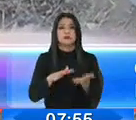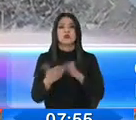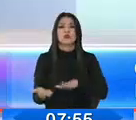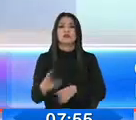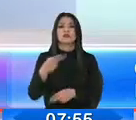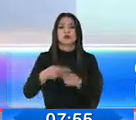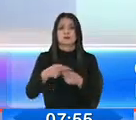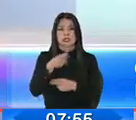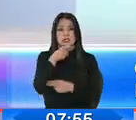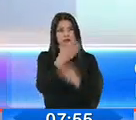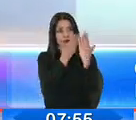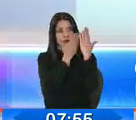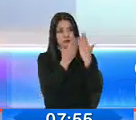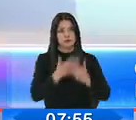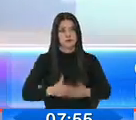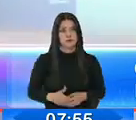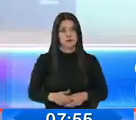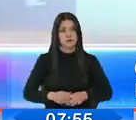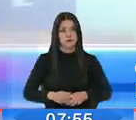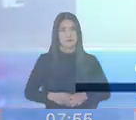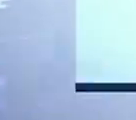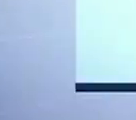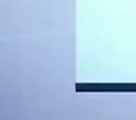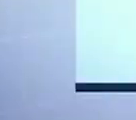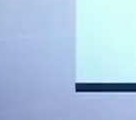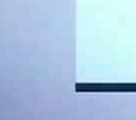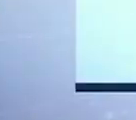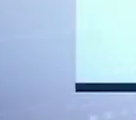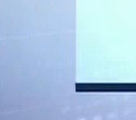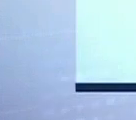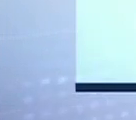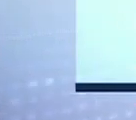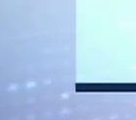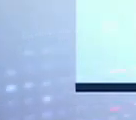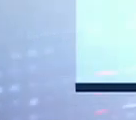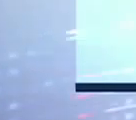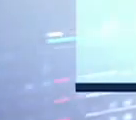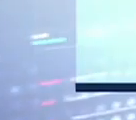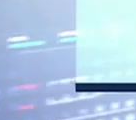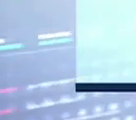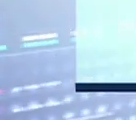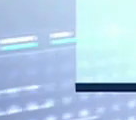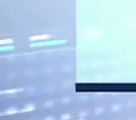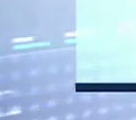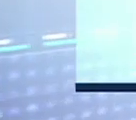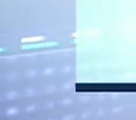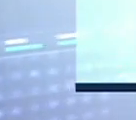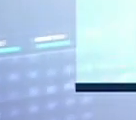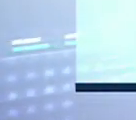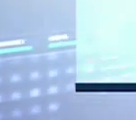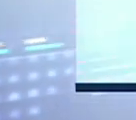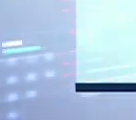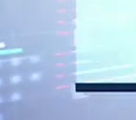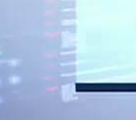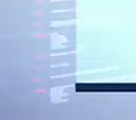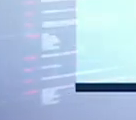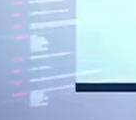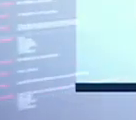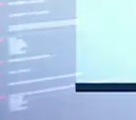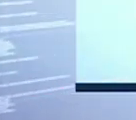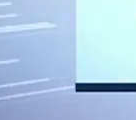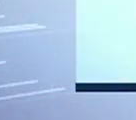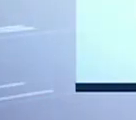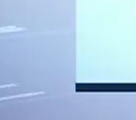identificados como David Morales Bautista, Carlos Burgos Ibarra, Cristian Pino Sarmiento, Caterine Cedeño